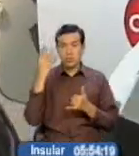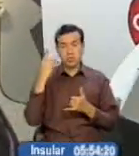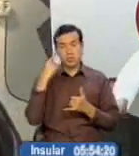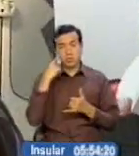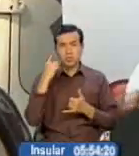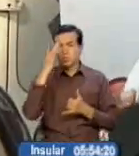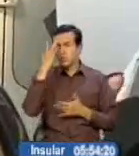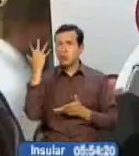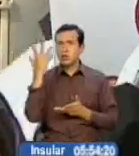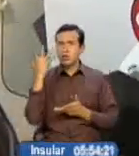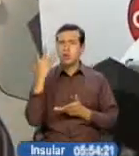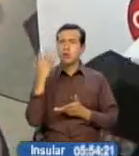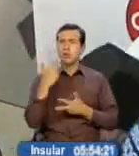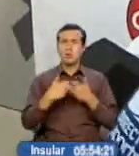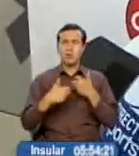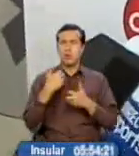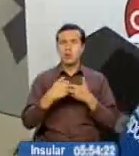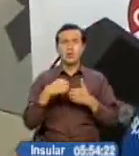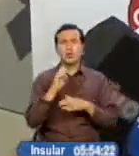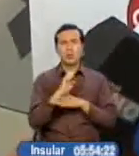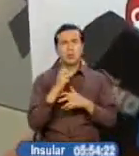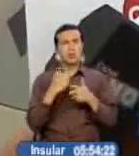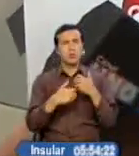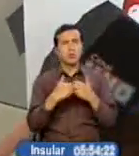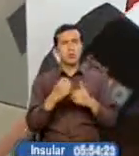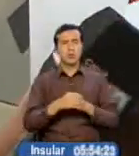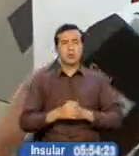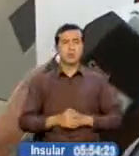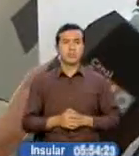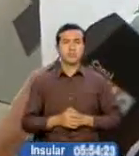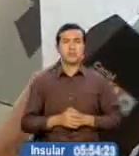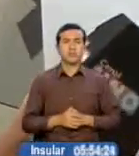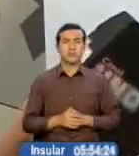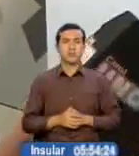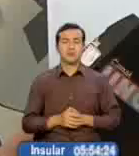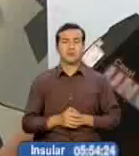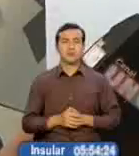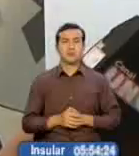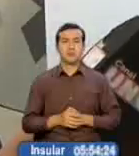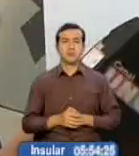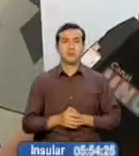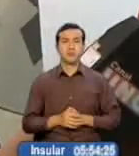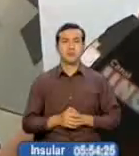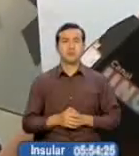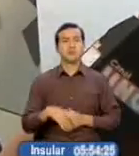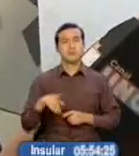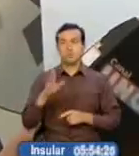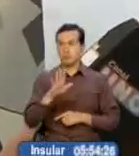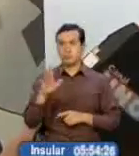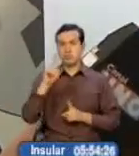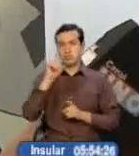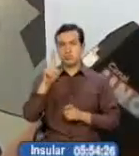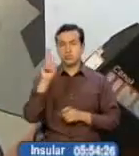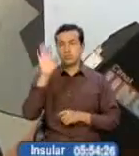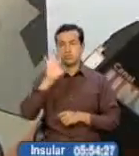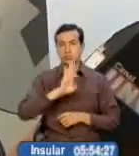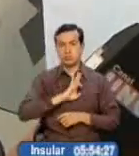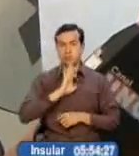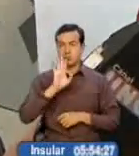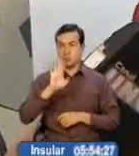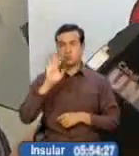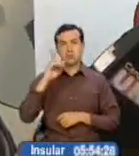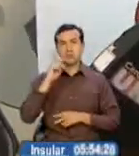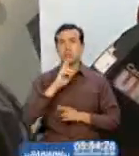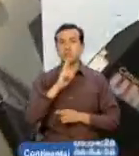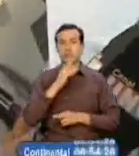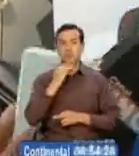¿Por qué crees que se da este efecto con la tricolor, Ruiz? Bueno, creo que esa pregunta se la puede hacer al entrenador que se lo va a